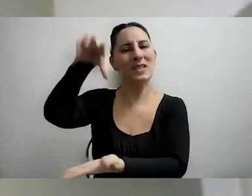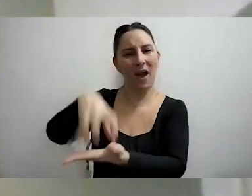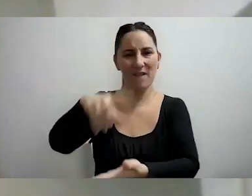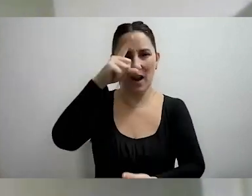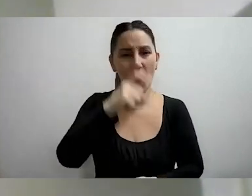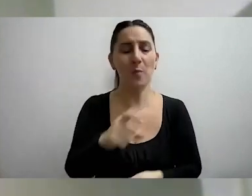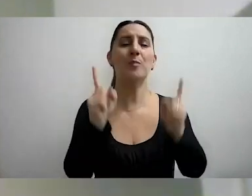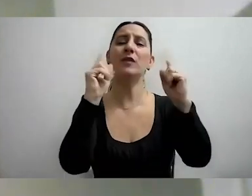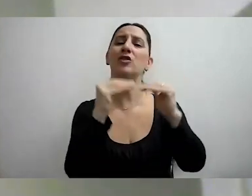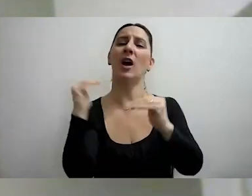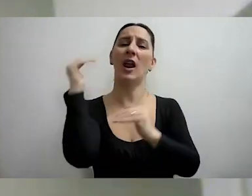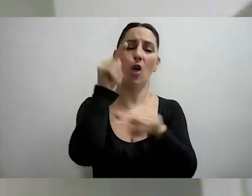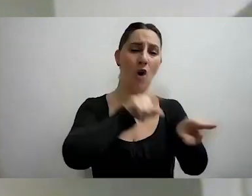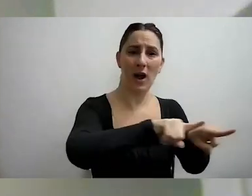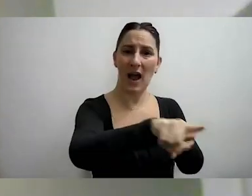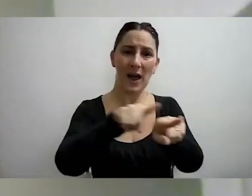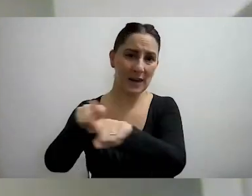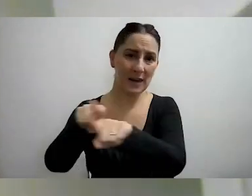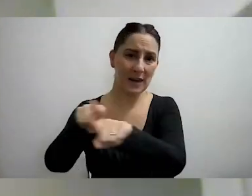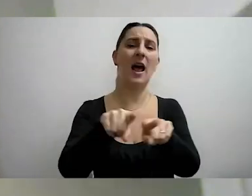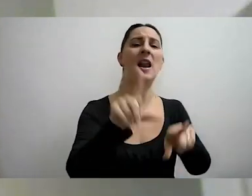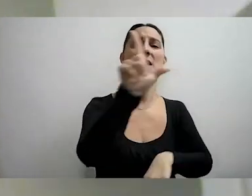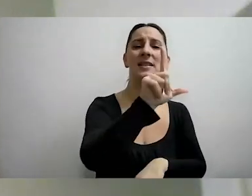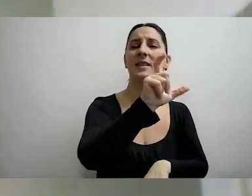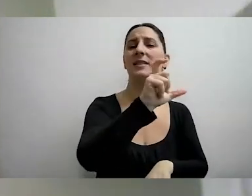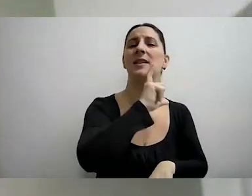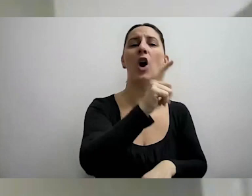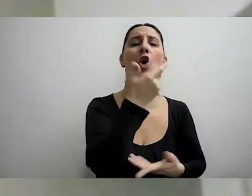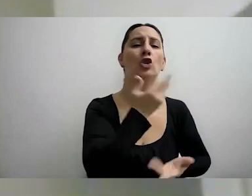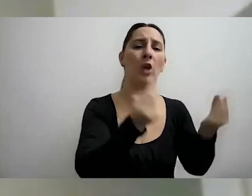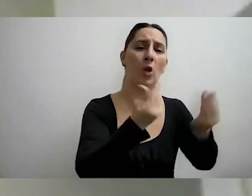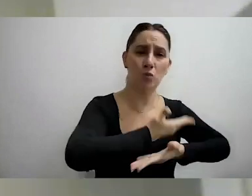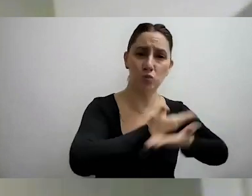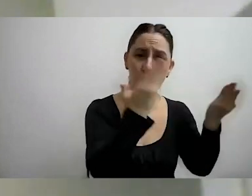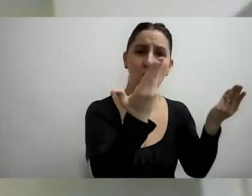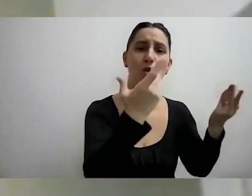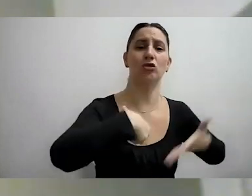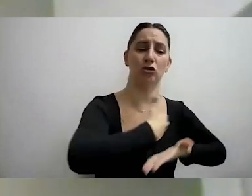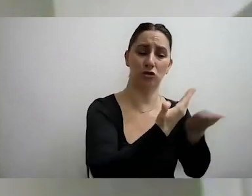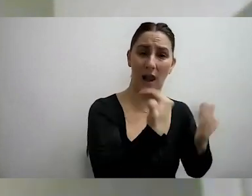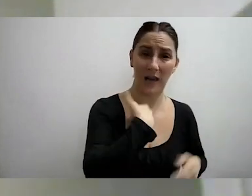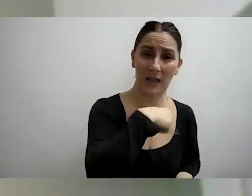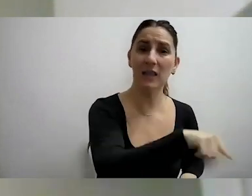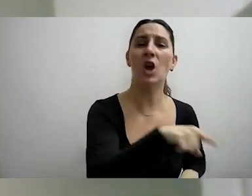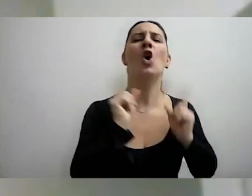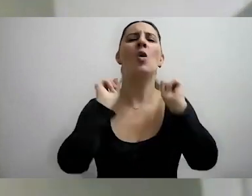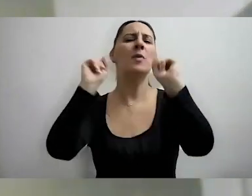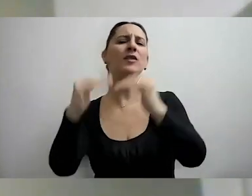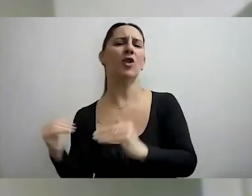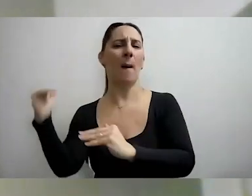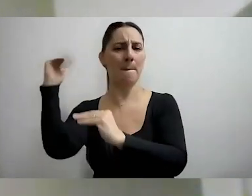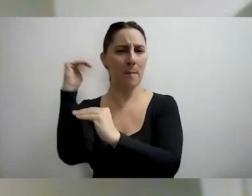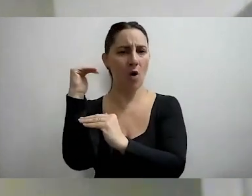de grado en las carreras de licencia en Administración y Contador Público del Museo Social Argentino, profesora en posgrados